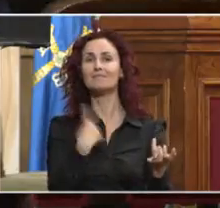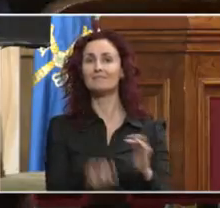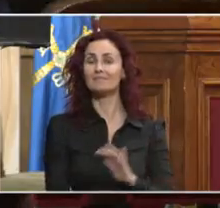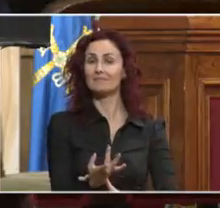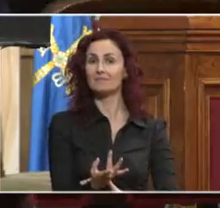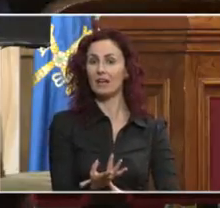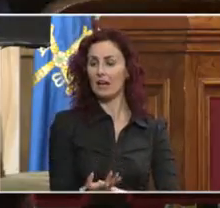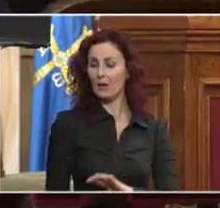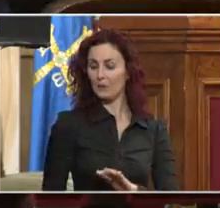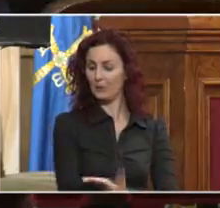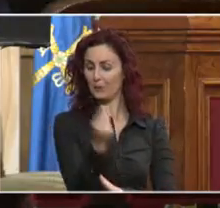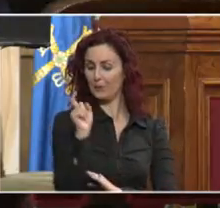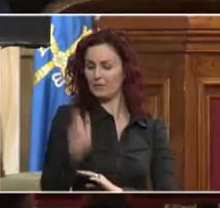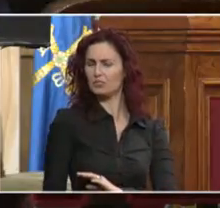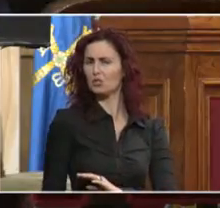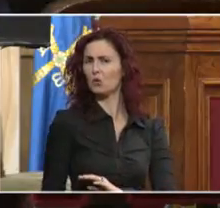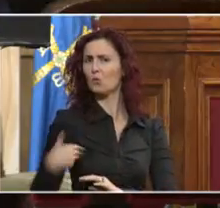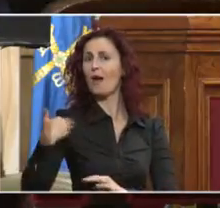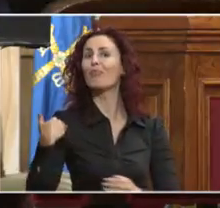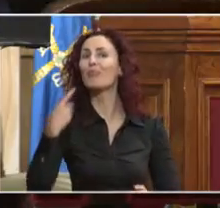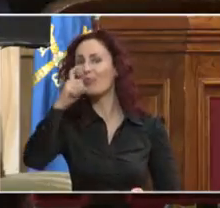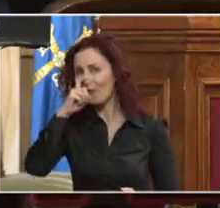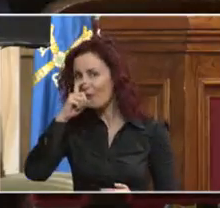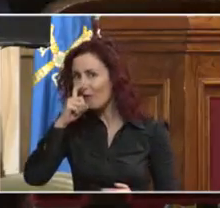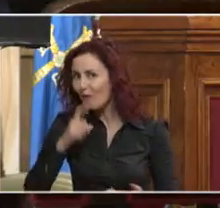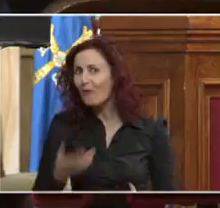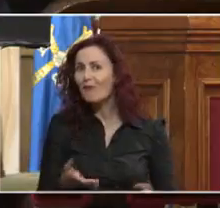qué año nació Johann Sebastian Mastropiero?